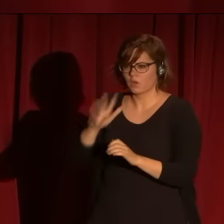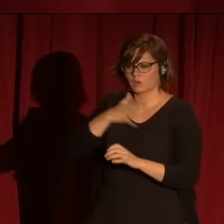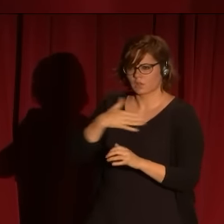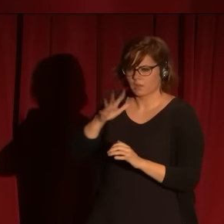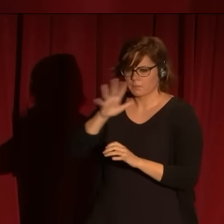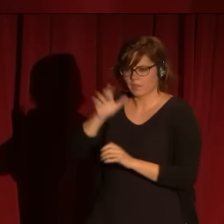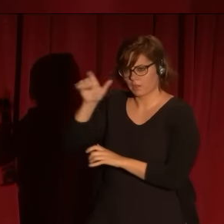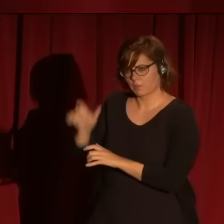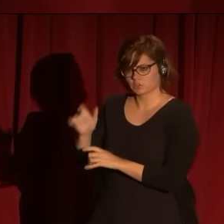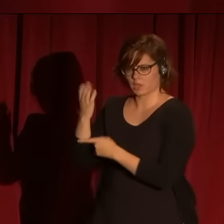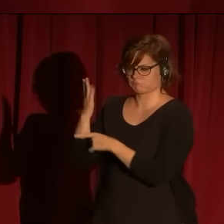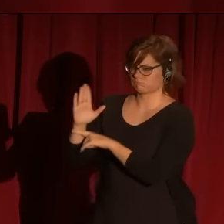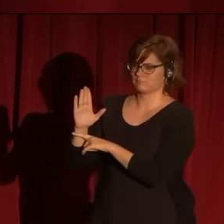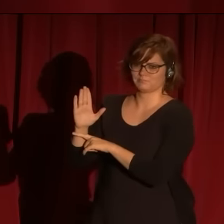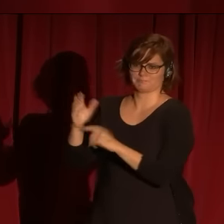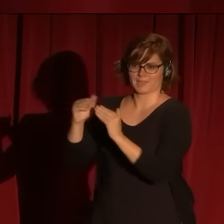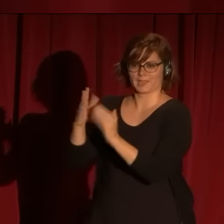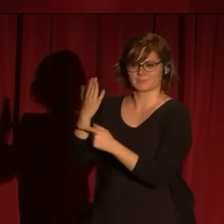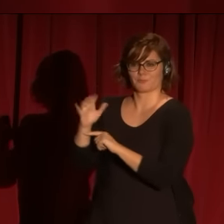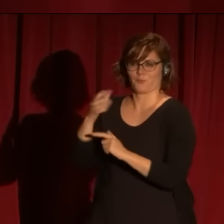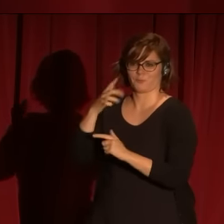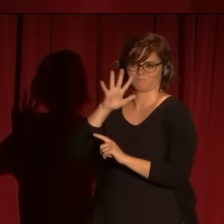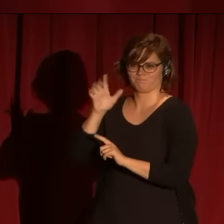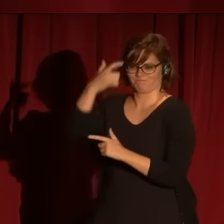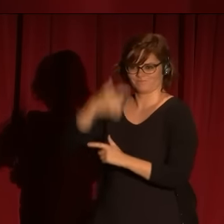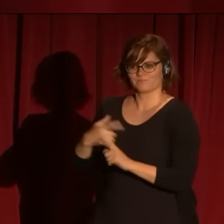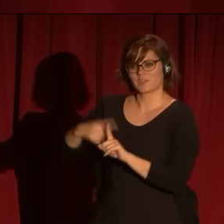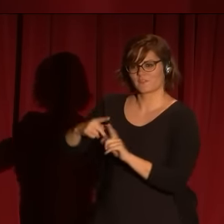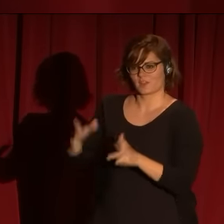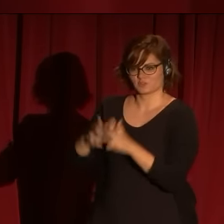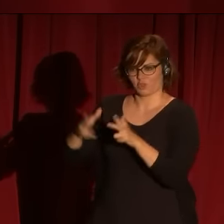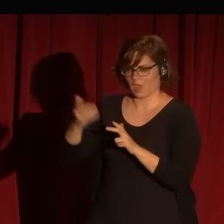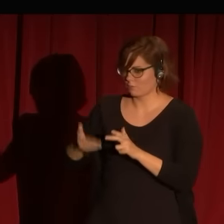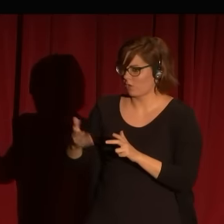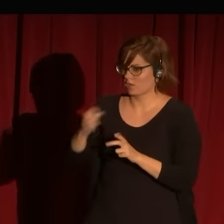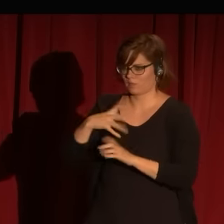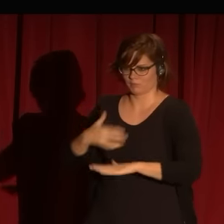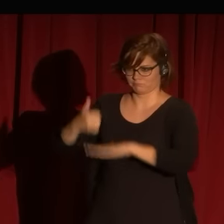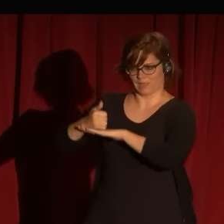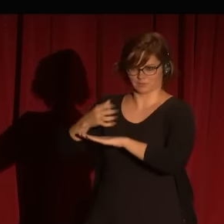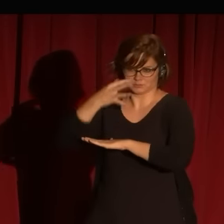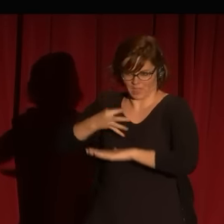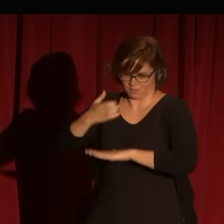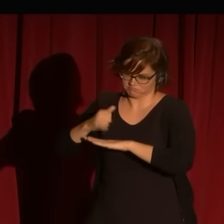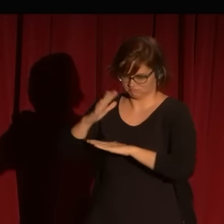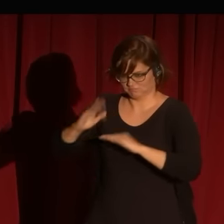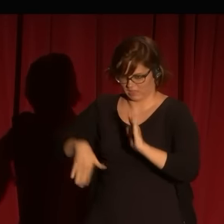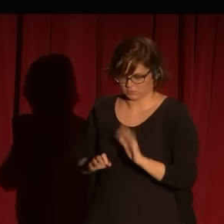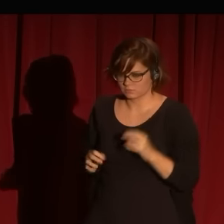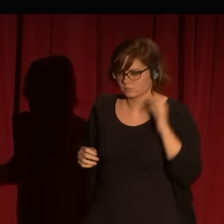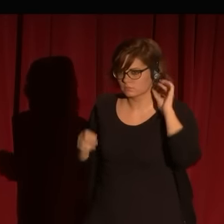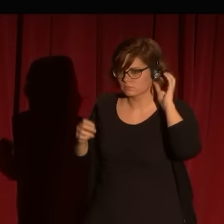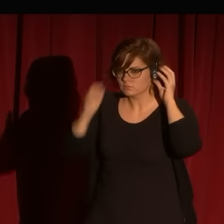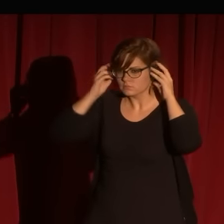una persona mostrando este cuadro en su casa pues de un nivel social de una distinción de una posición quizá más elevada de la que realmente tiene Y eso es